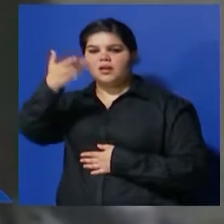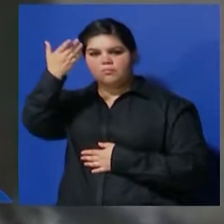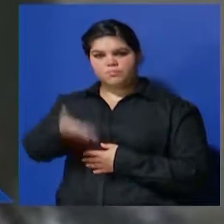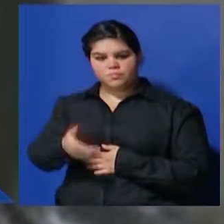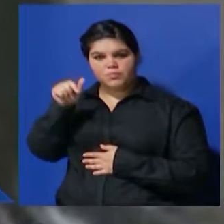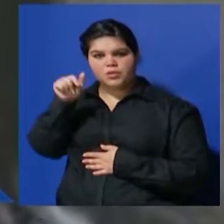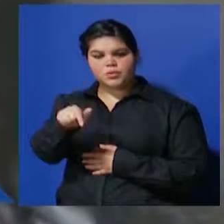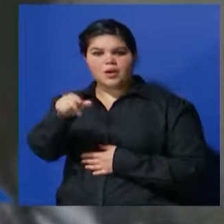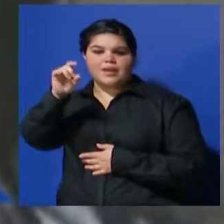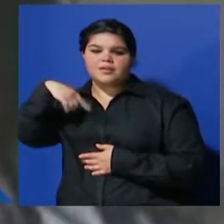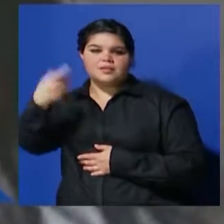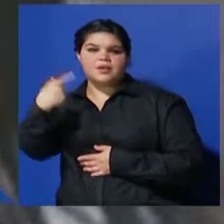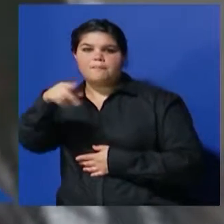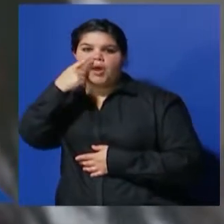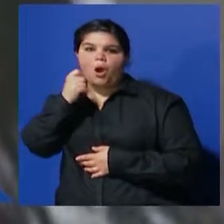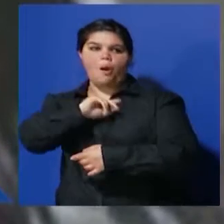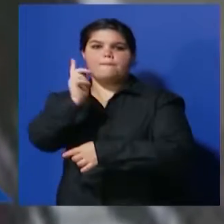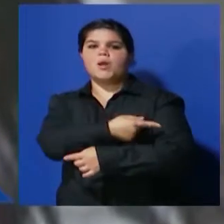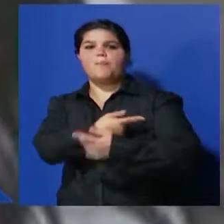la acción hegemónica de los varones